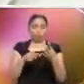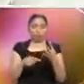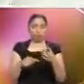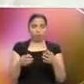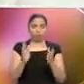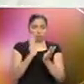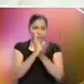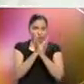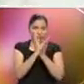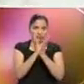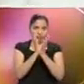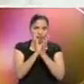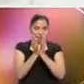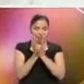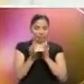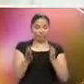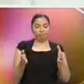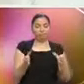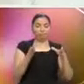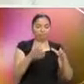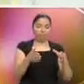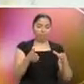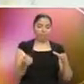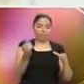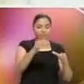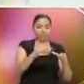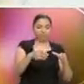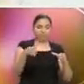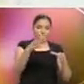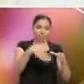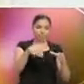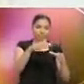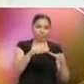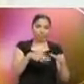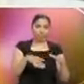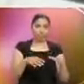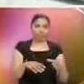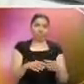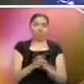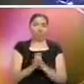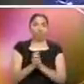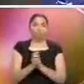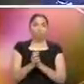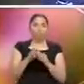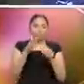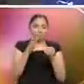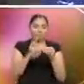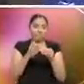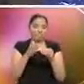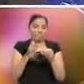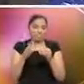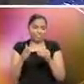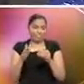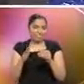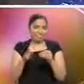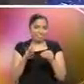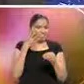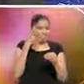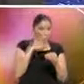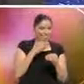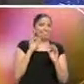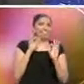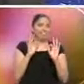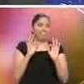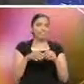está en la este caso, piña. Está la piña, muy colorida ahora, que ahorita está, Oye, está muy bien la piña. Qué bonito la corto está en cubitos. ¿A poco no? Sí. Sí.